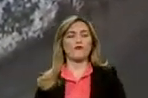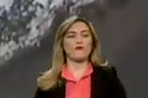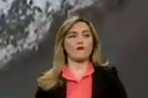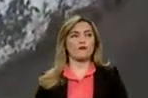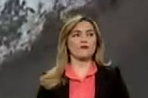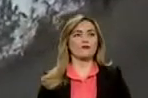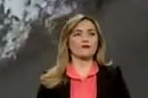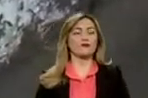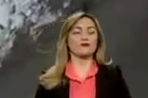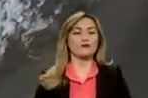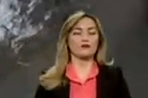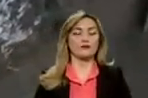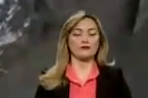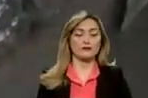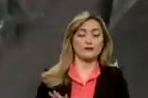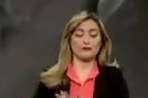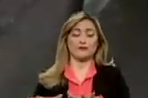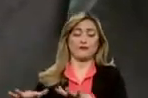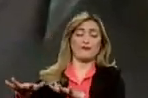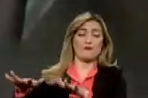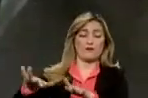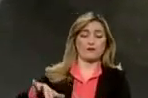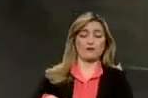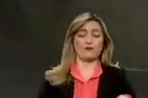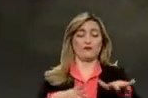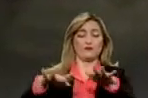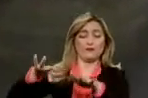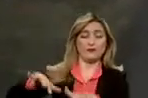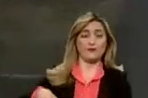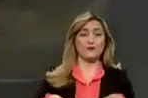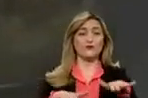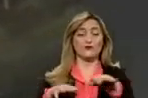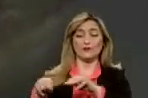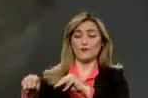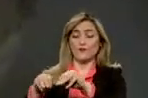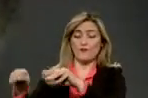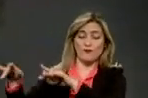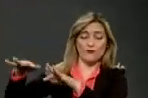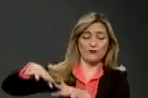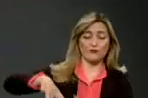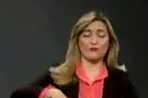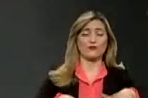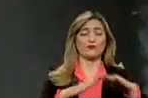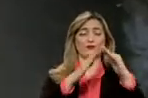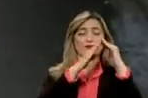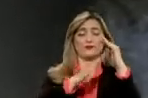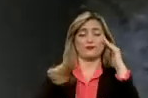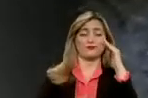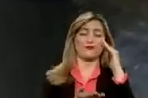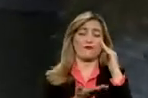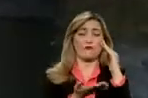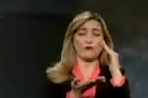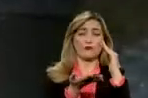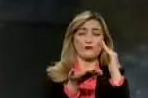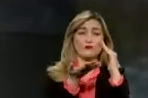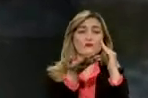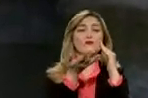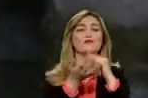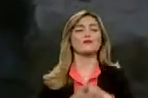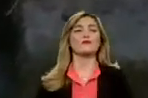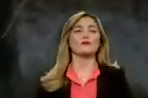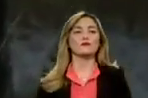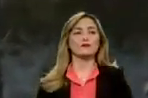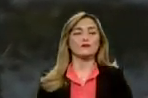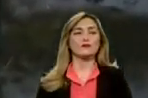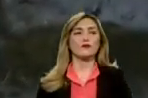bajaba la creciente, una creciente bajaba del centro comercial y de toda la carretera del García